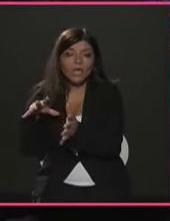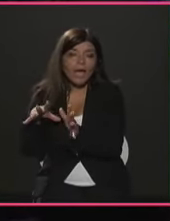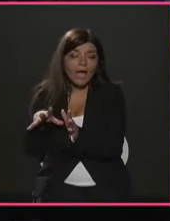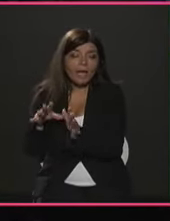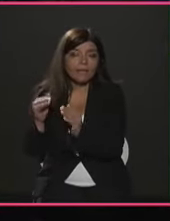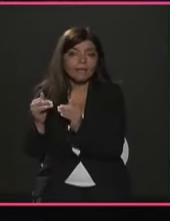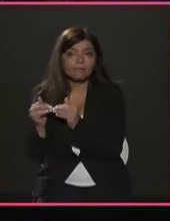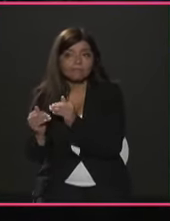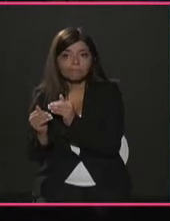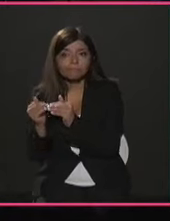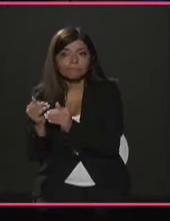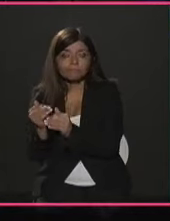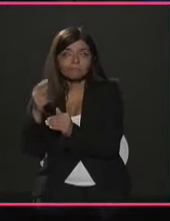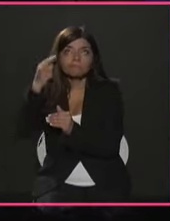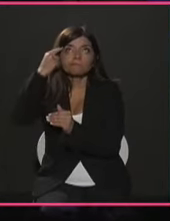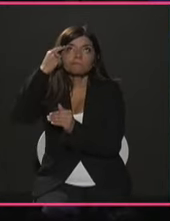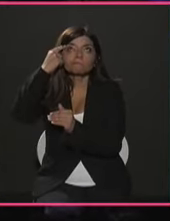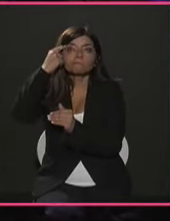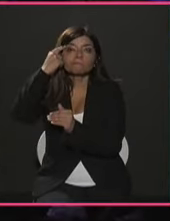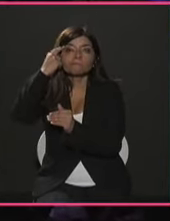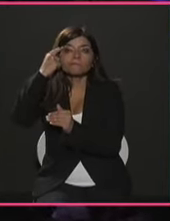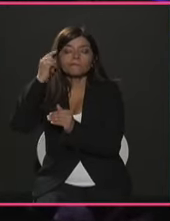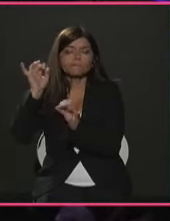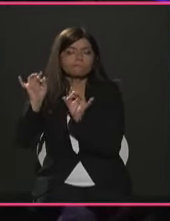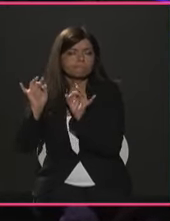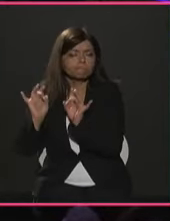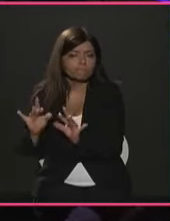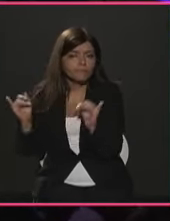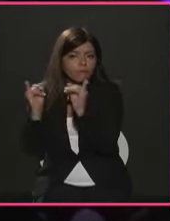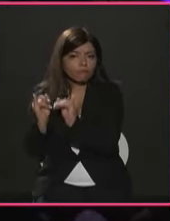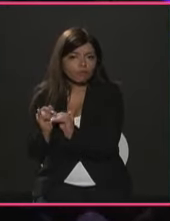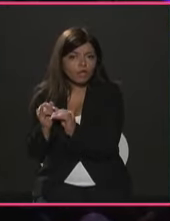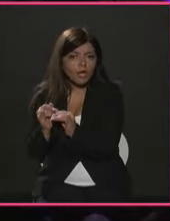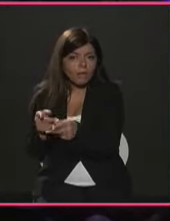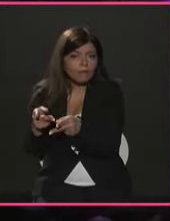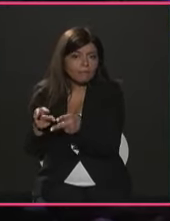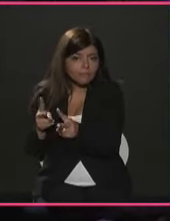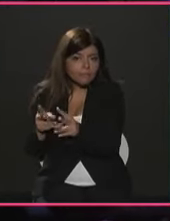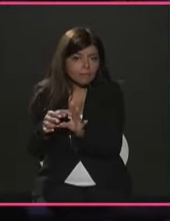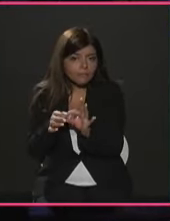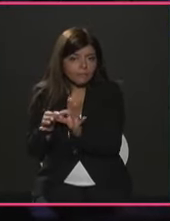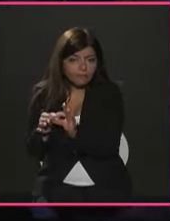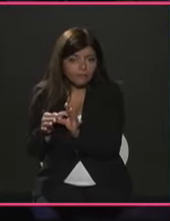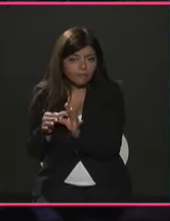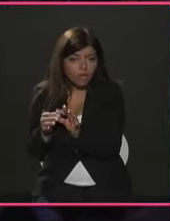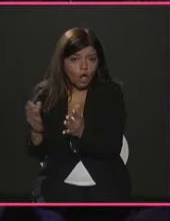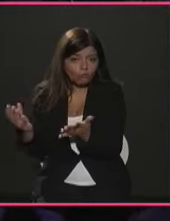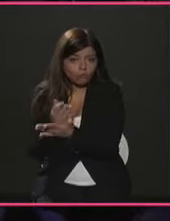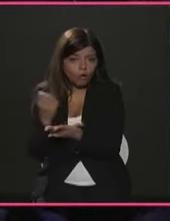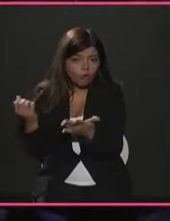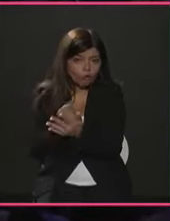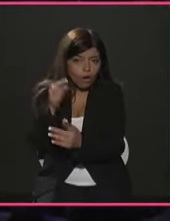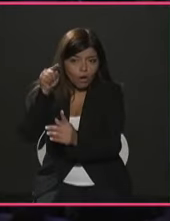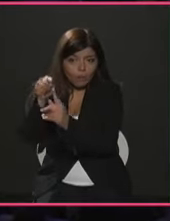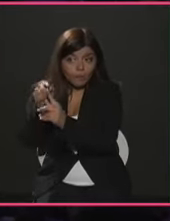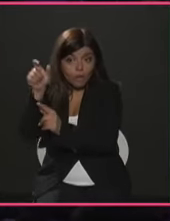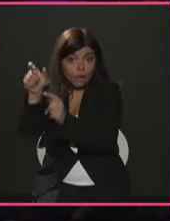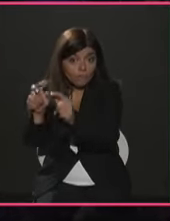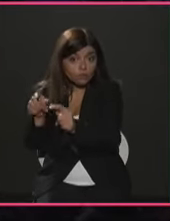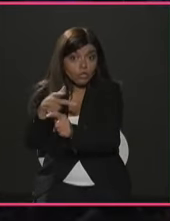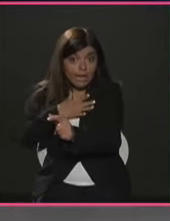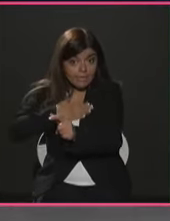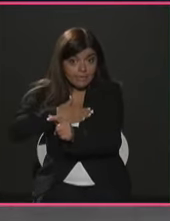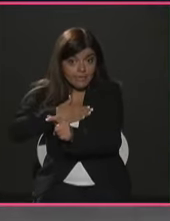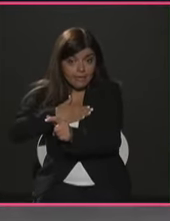escaladas racionales eh funcionales y que permitan efectivamente lograr los objetivos que estas personas